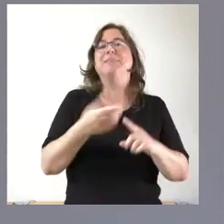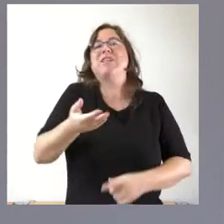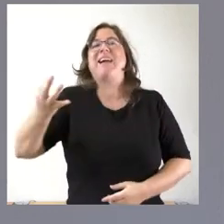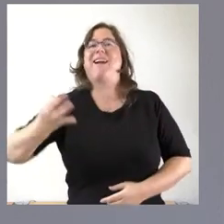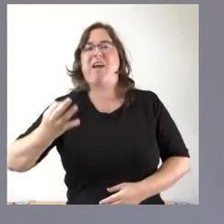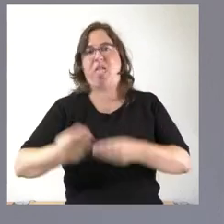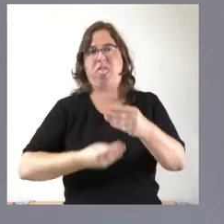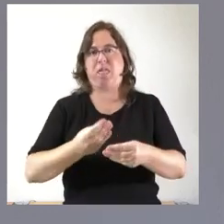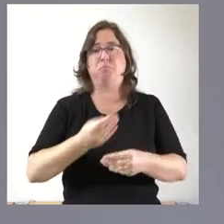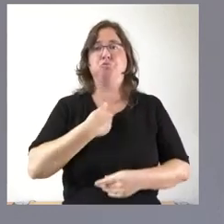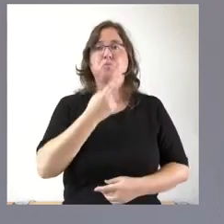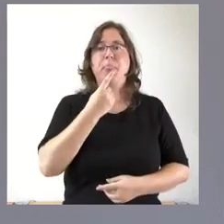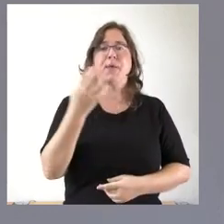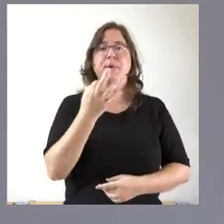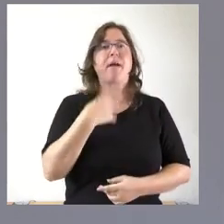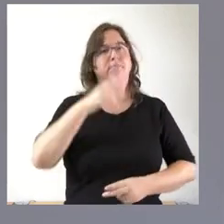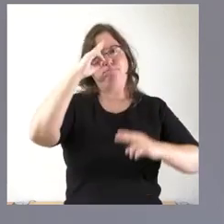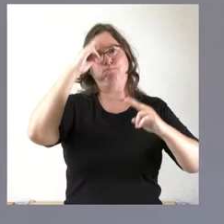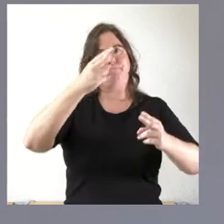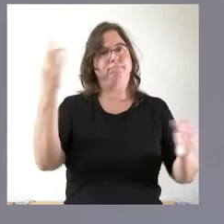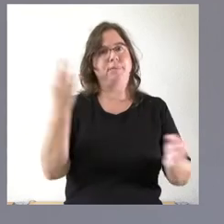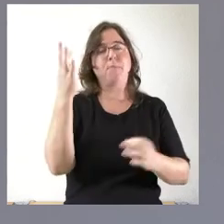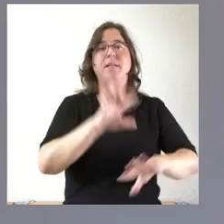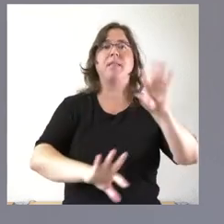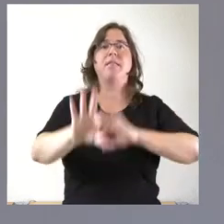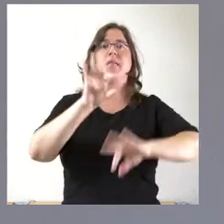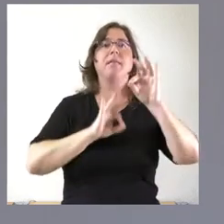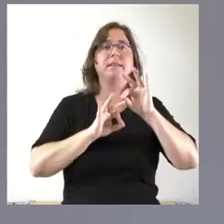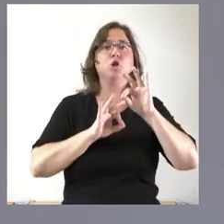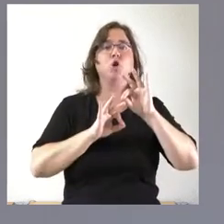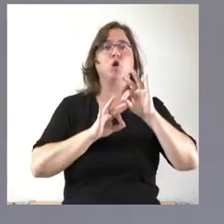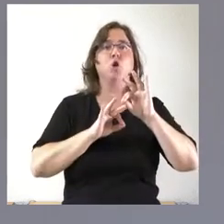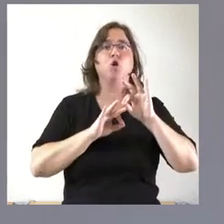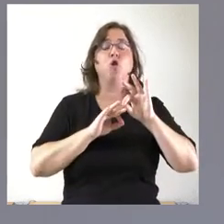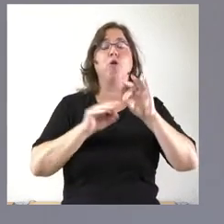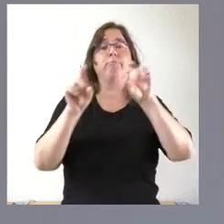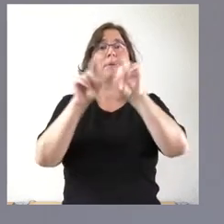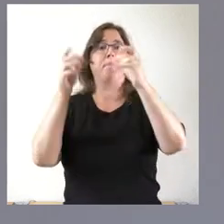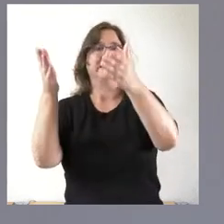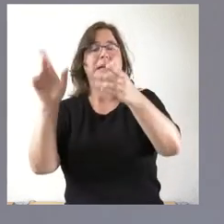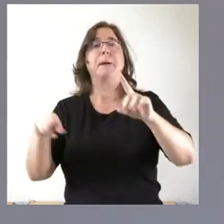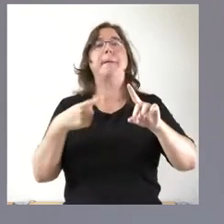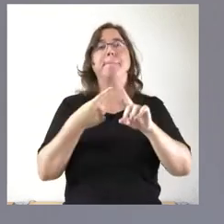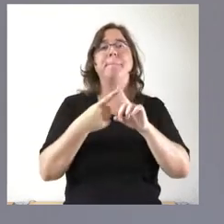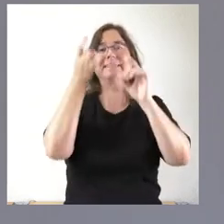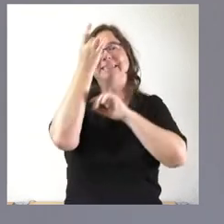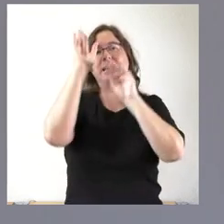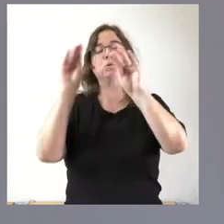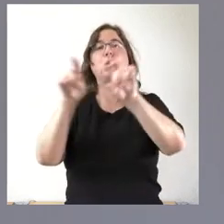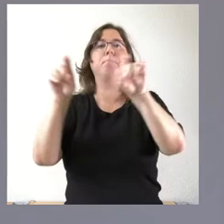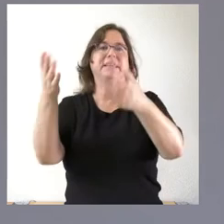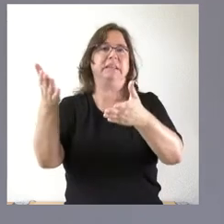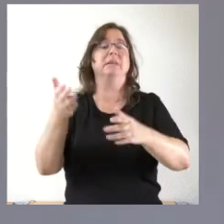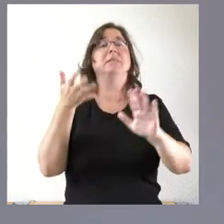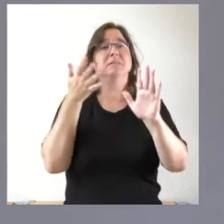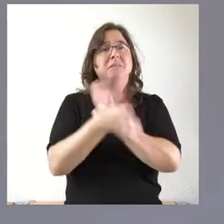nosotros lo que decimos es que hay que respetar las decisiones que pueda llevar a cabo el promotor y, por tanto, también la iniciativa del promotor. Eso no quita para